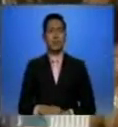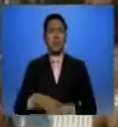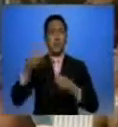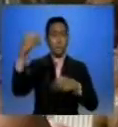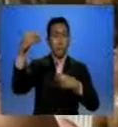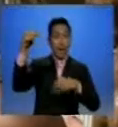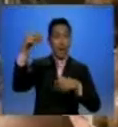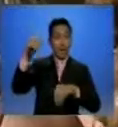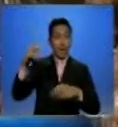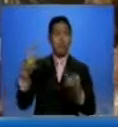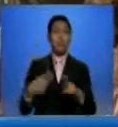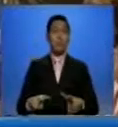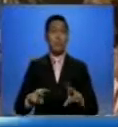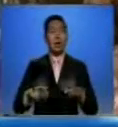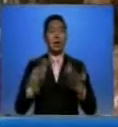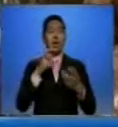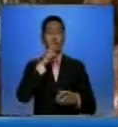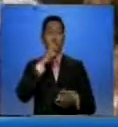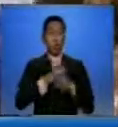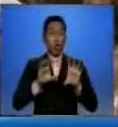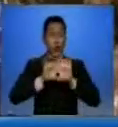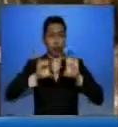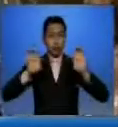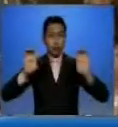palo y otras personas que hacían de acerrín